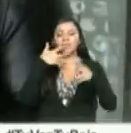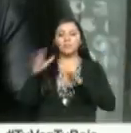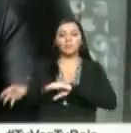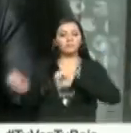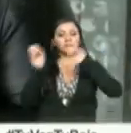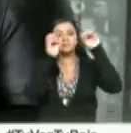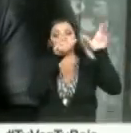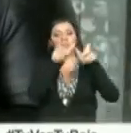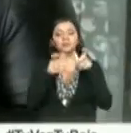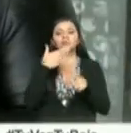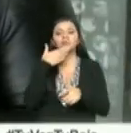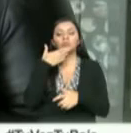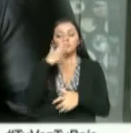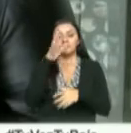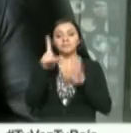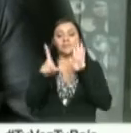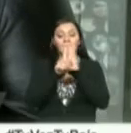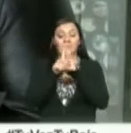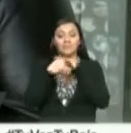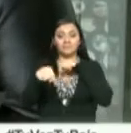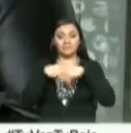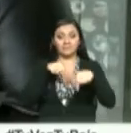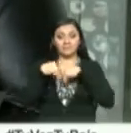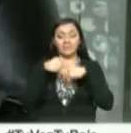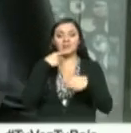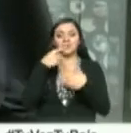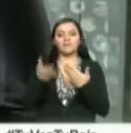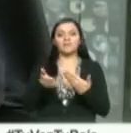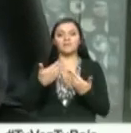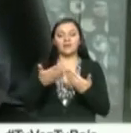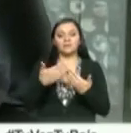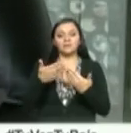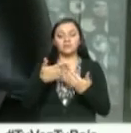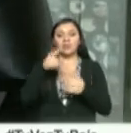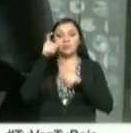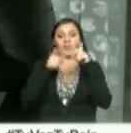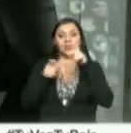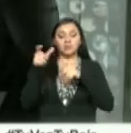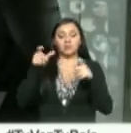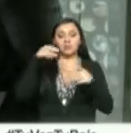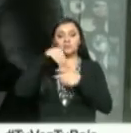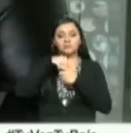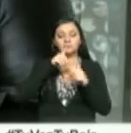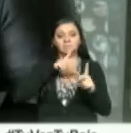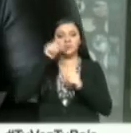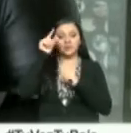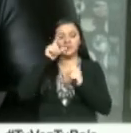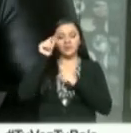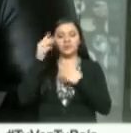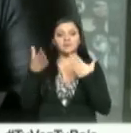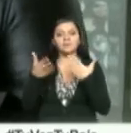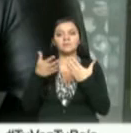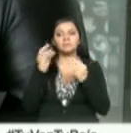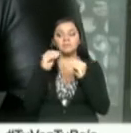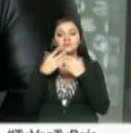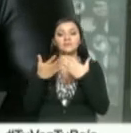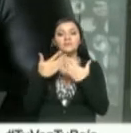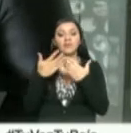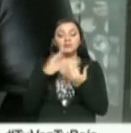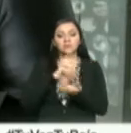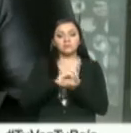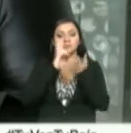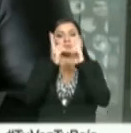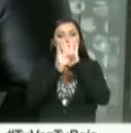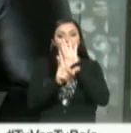este caso, la Ley de Movilidad Humana facilita el ingreso de las personas inmigrantes, facilita su